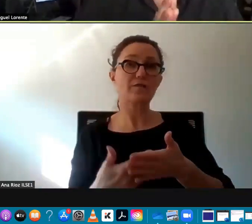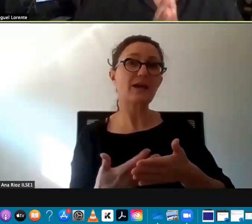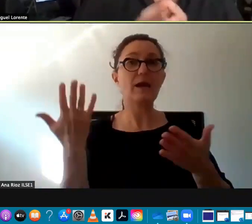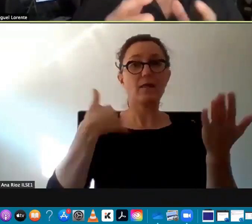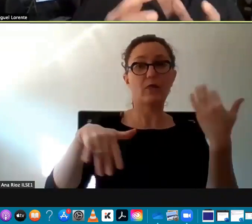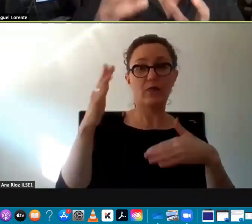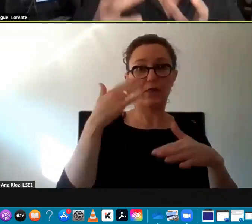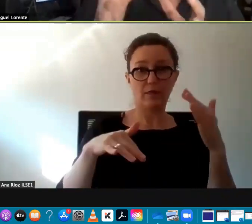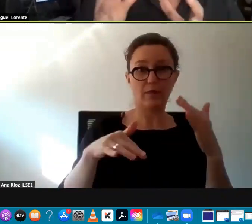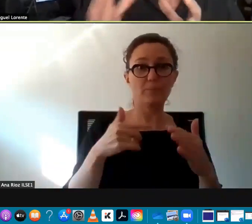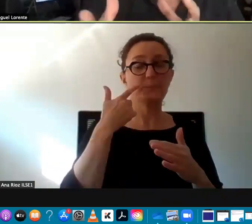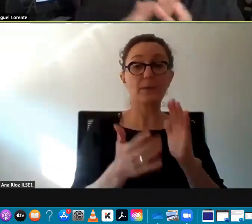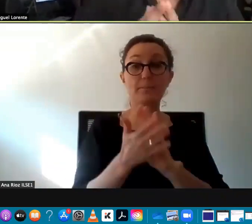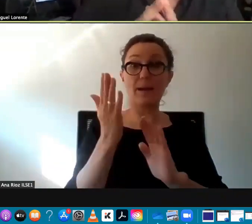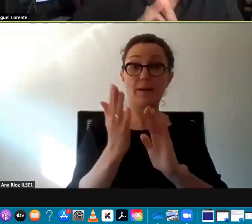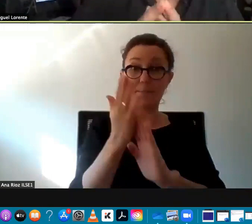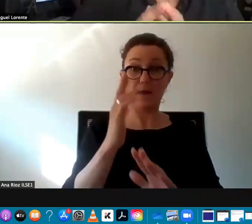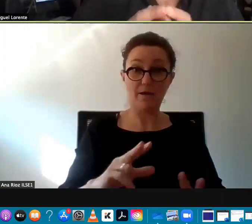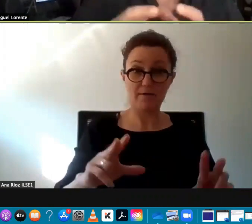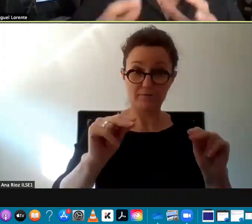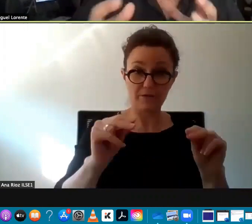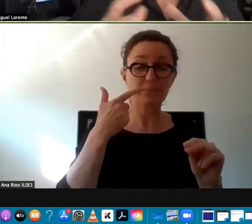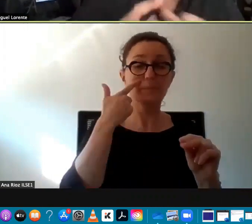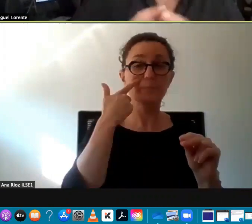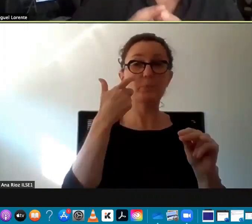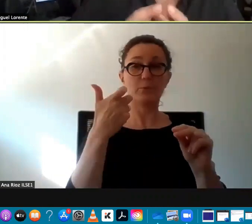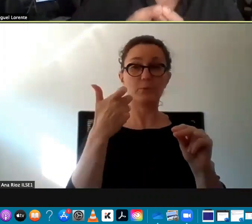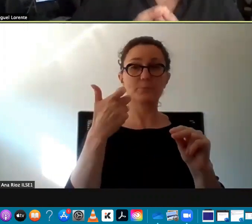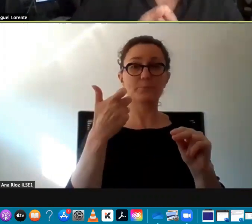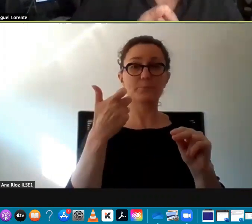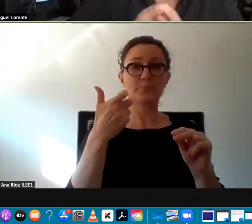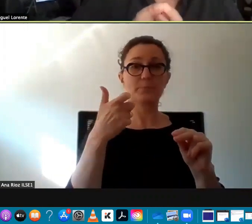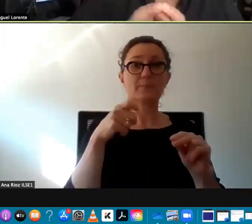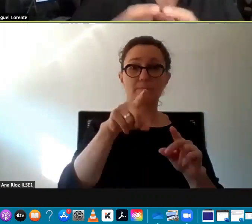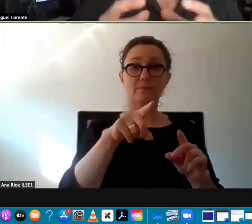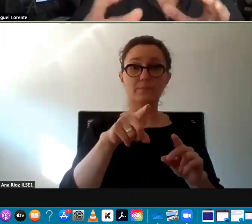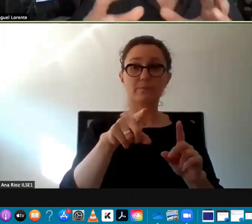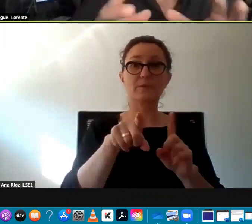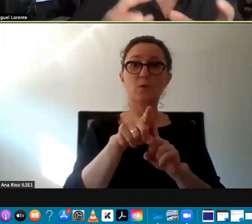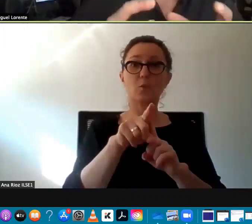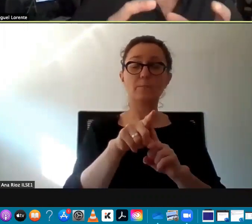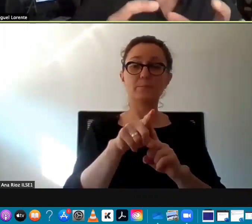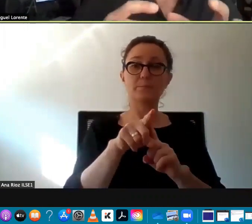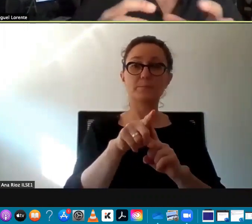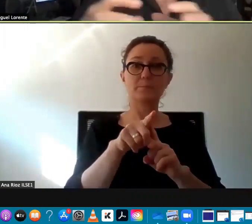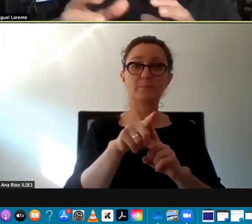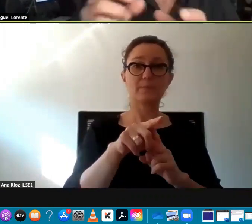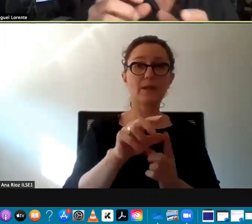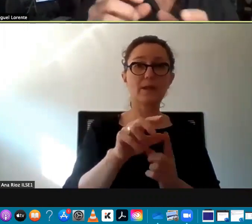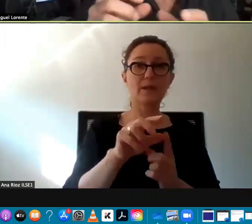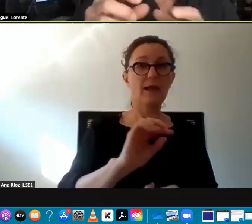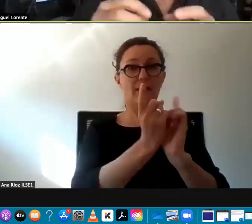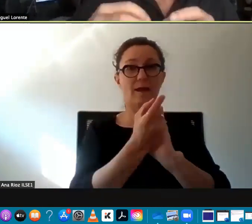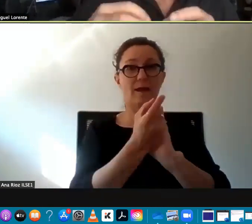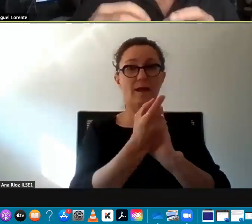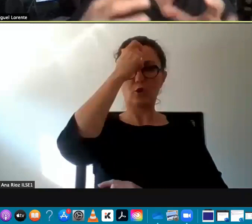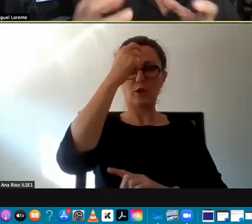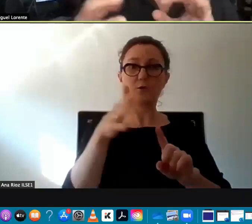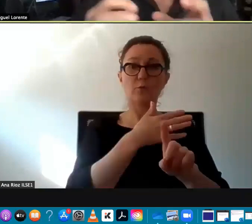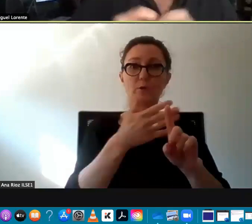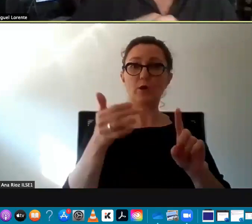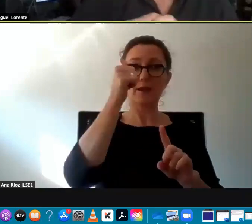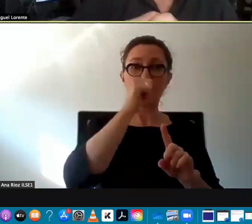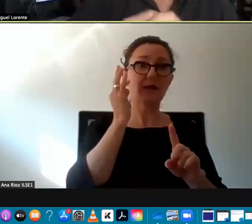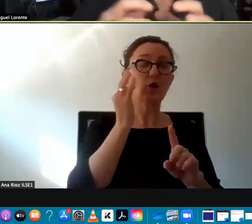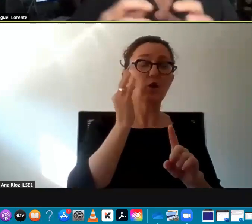ir terminando, es destacar que en esa resignificación de la violencia de género lo que se pretende es tratar de fragmentar